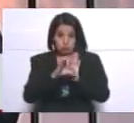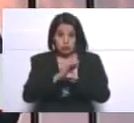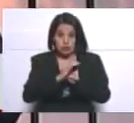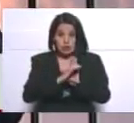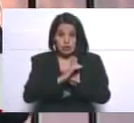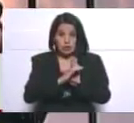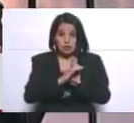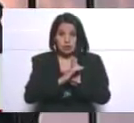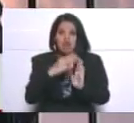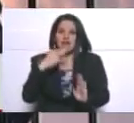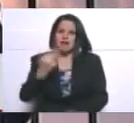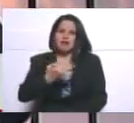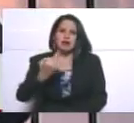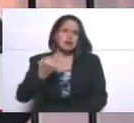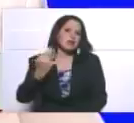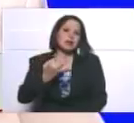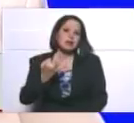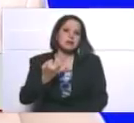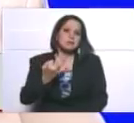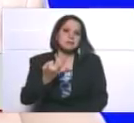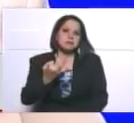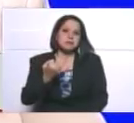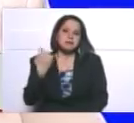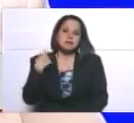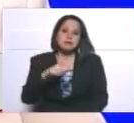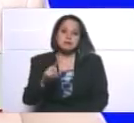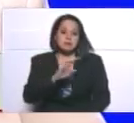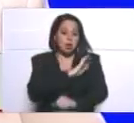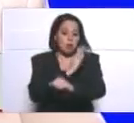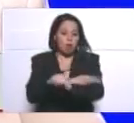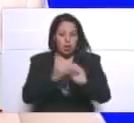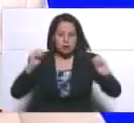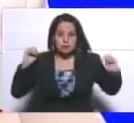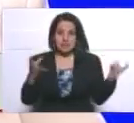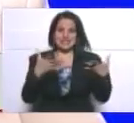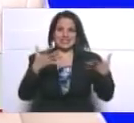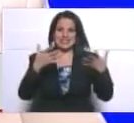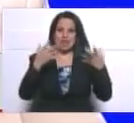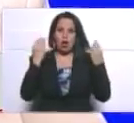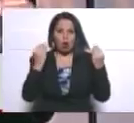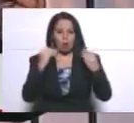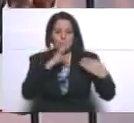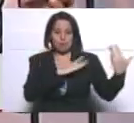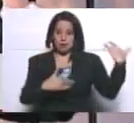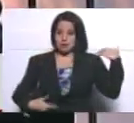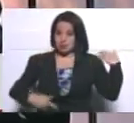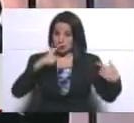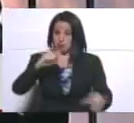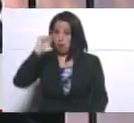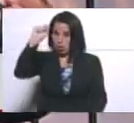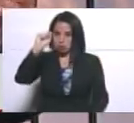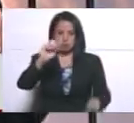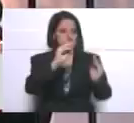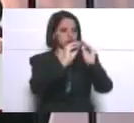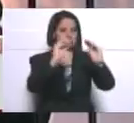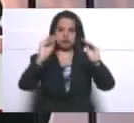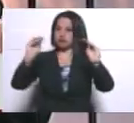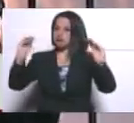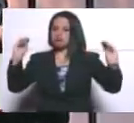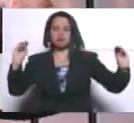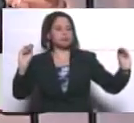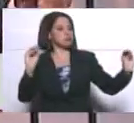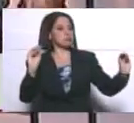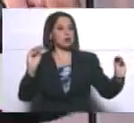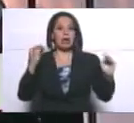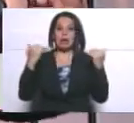Constituyente verdaderamente tiene como un poder mágico, porque el presidente Maduro llamó diciendo